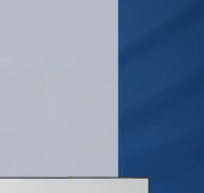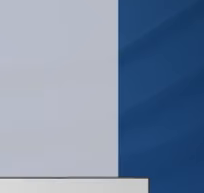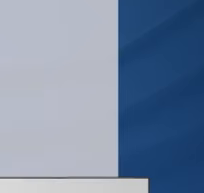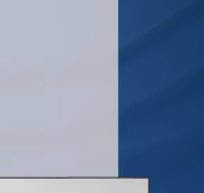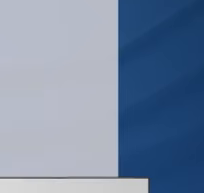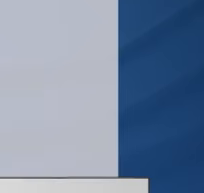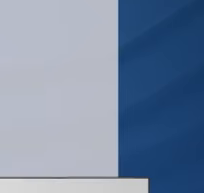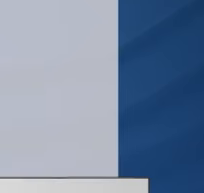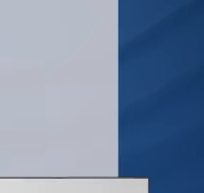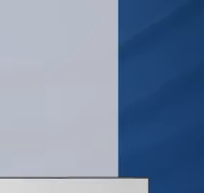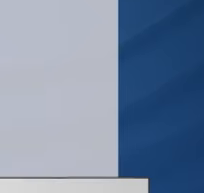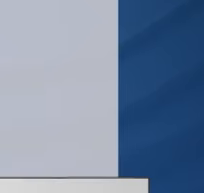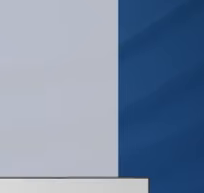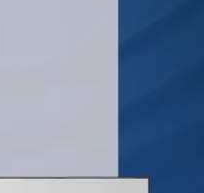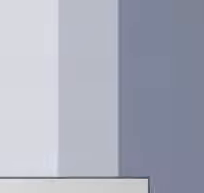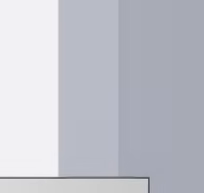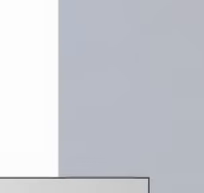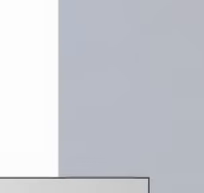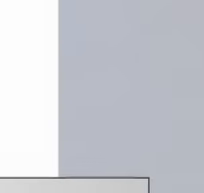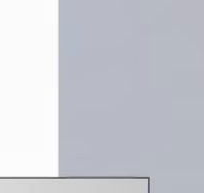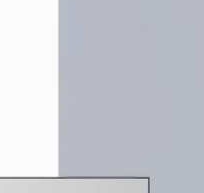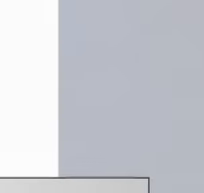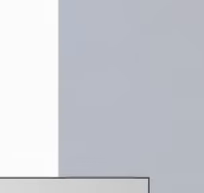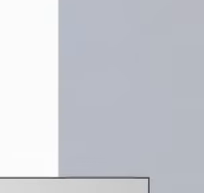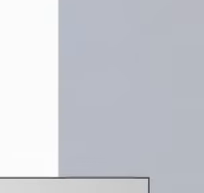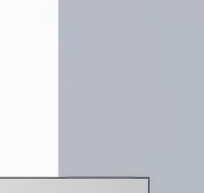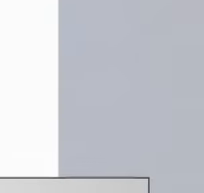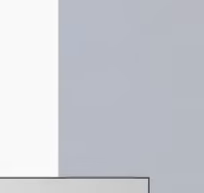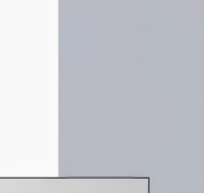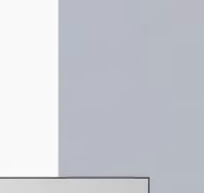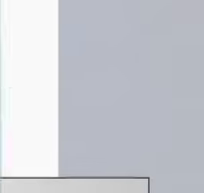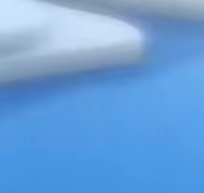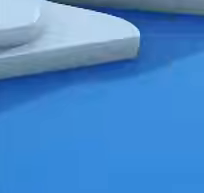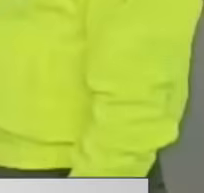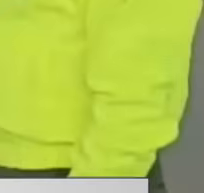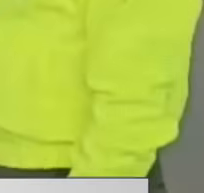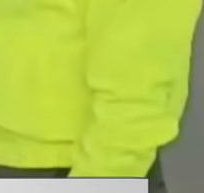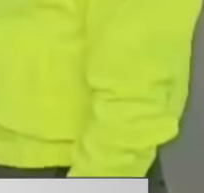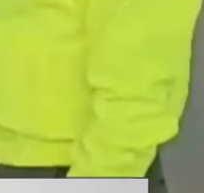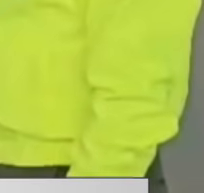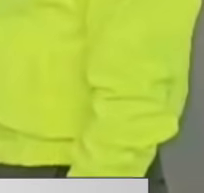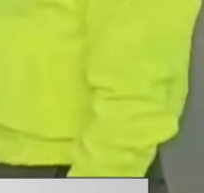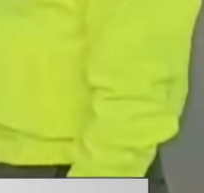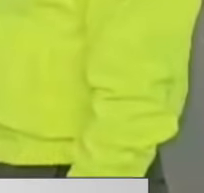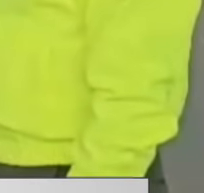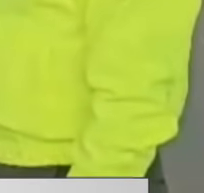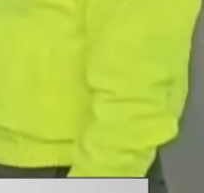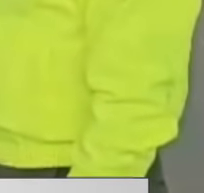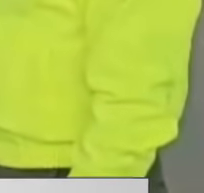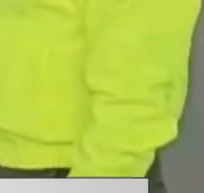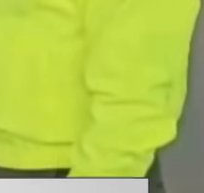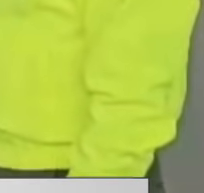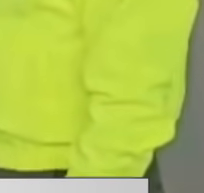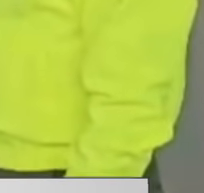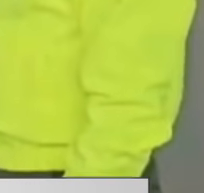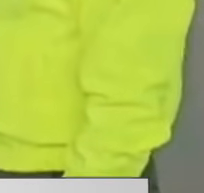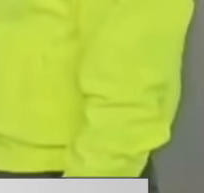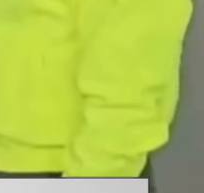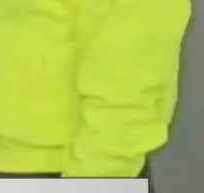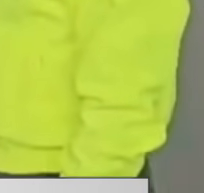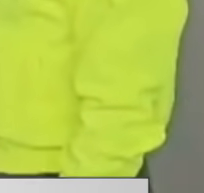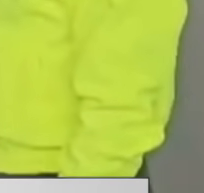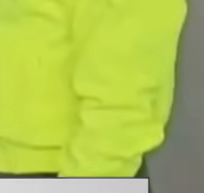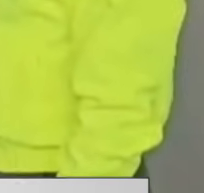de Arauca hace un llamado al gobierno por la grave situación de orden público. Capturan a presunto cabecilla del clan del Golfo en el